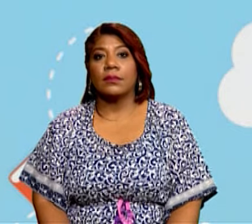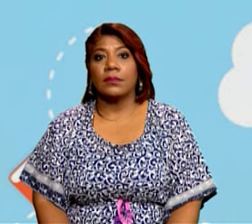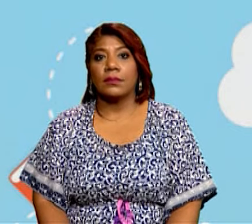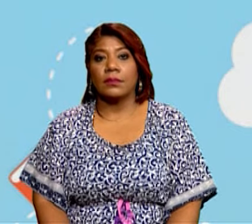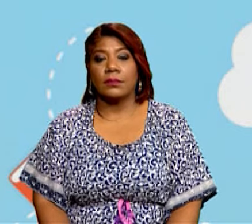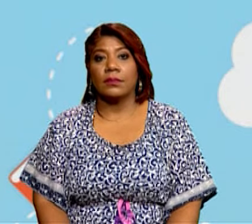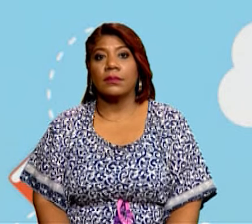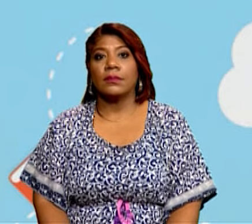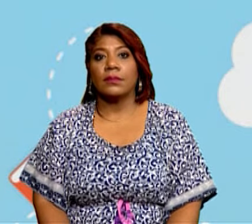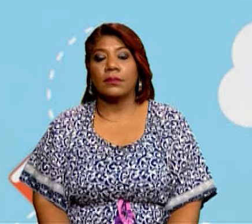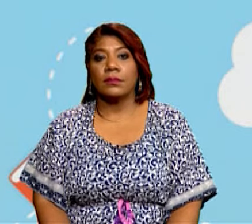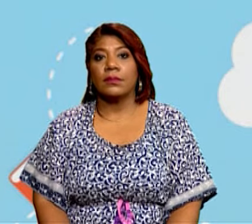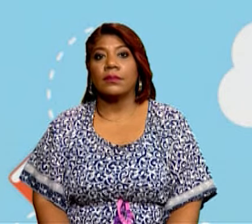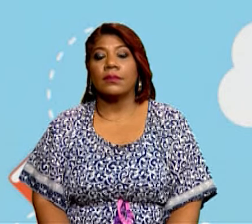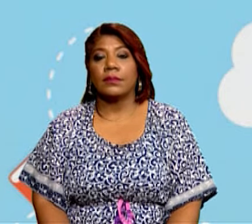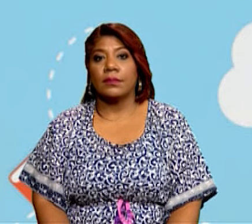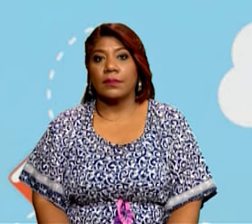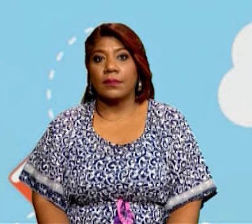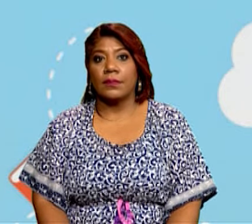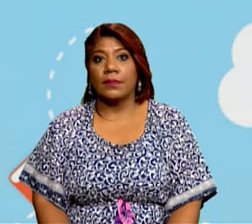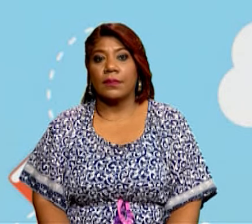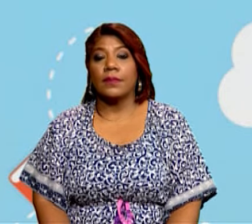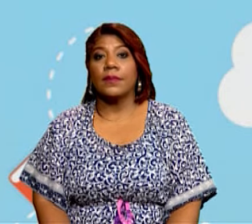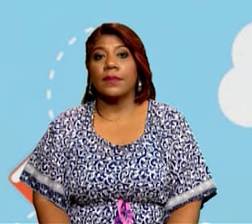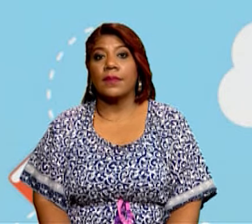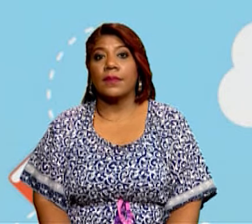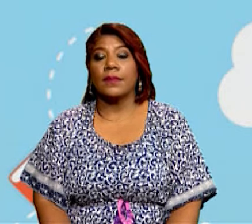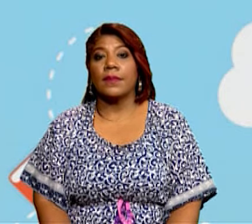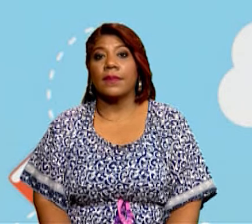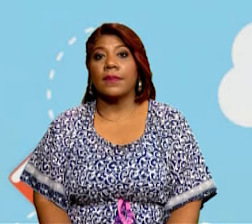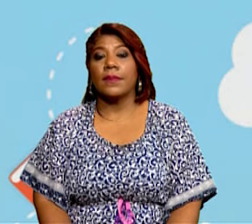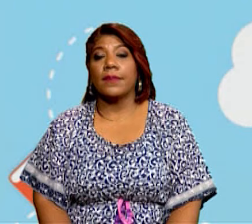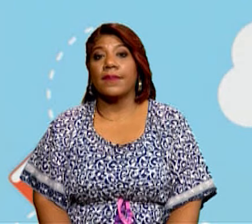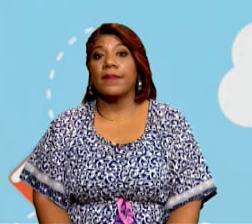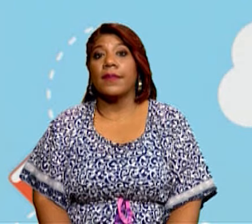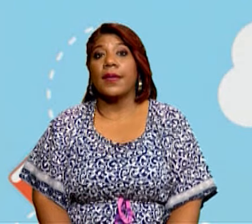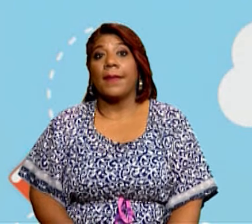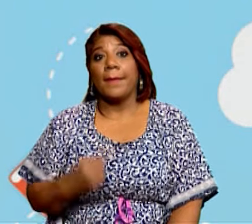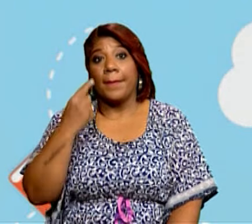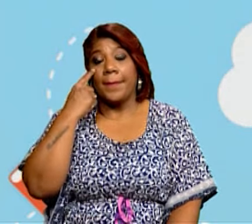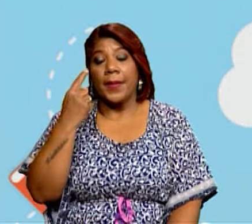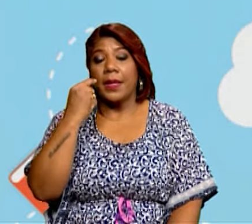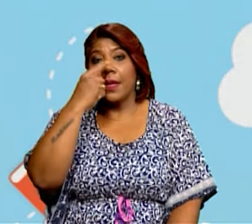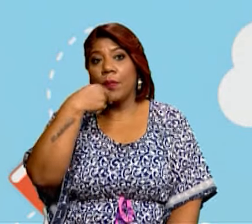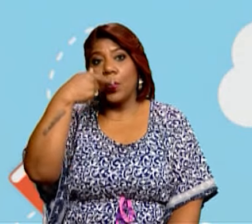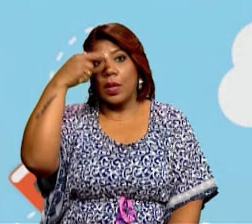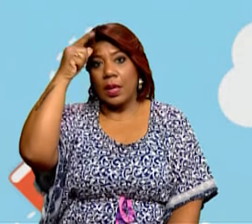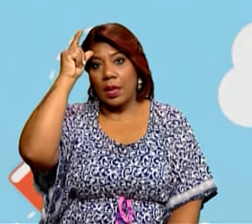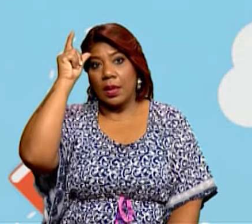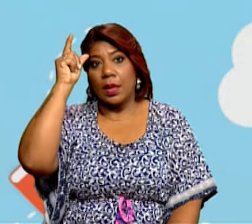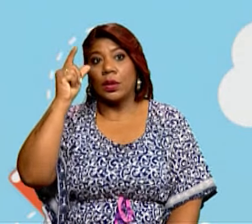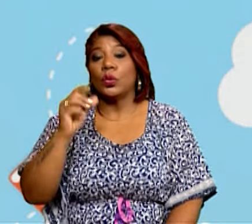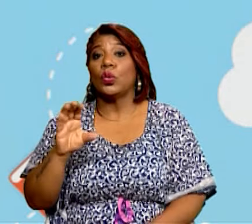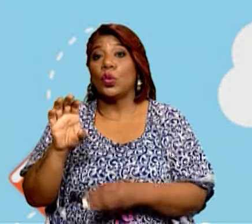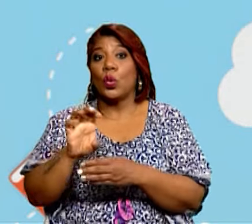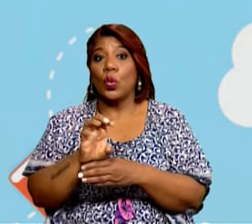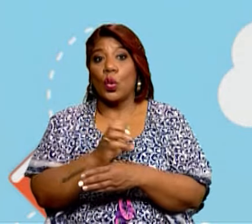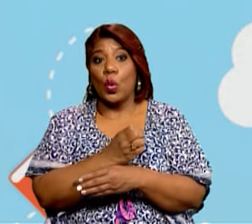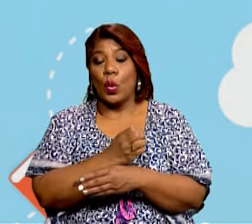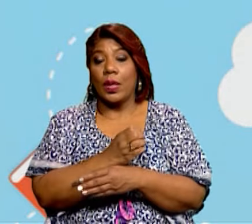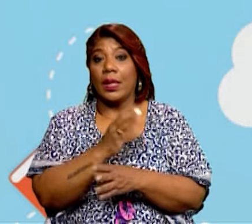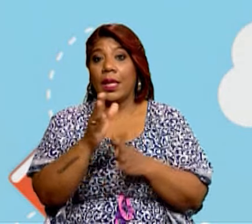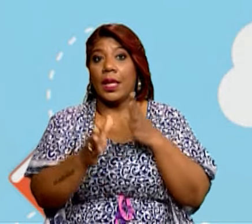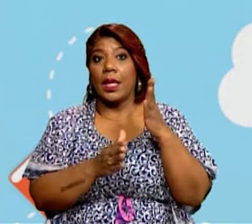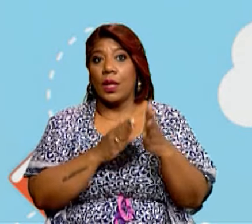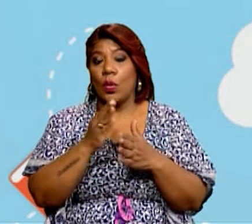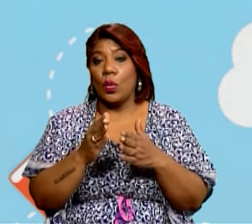a poner. Aquí tenemos Bocas del Toro, Coclé, Colón. La cabecera de Bocas del Toro es Bocas